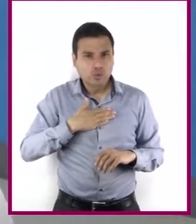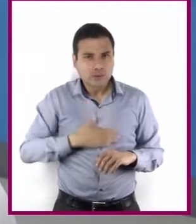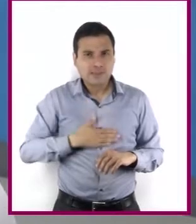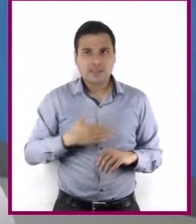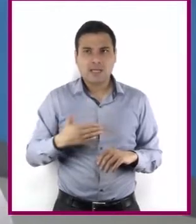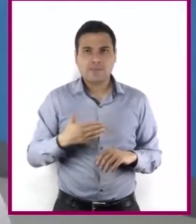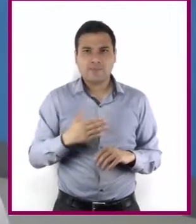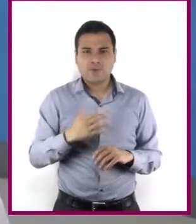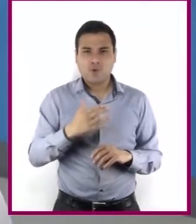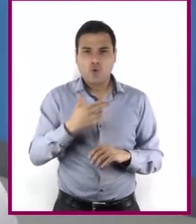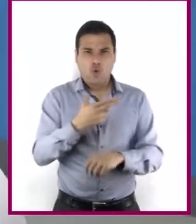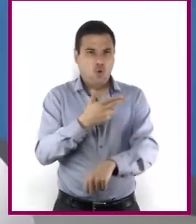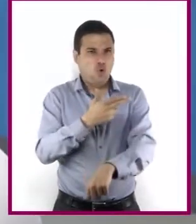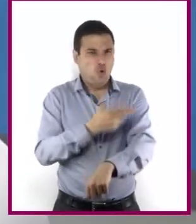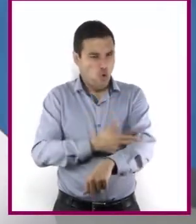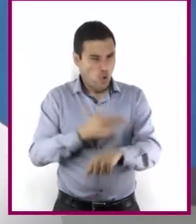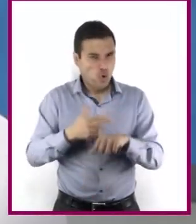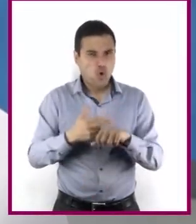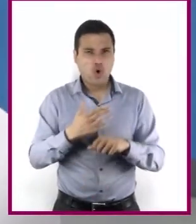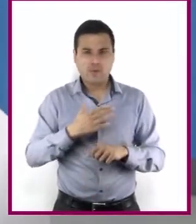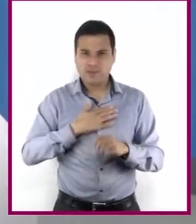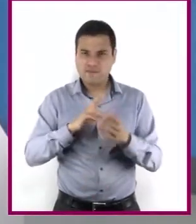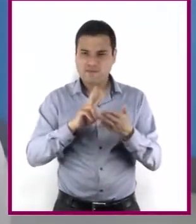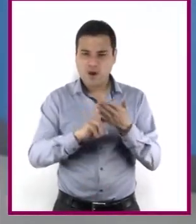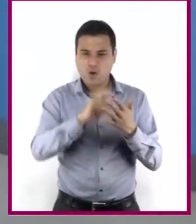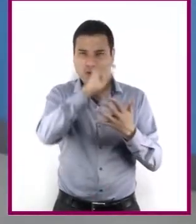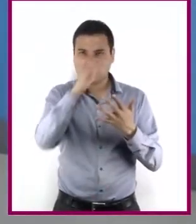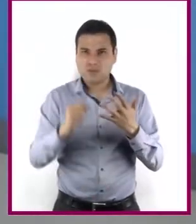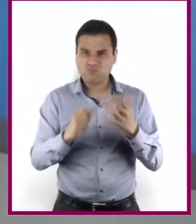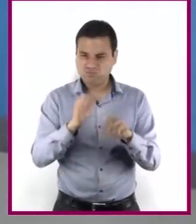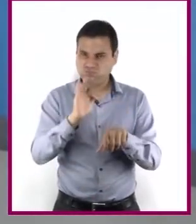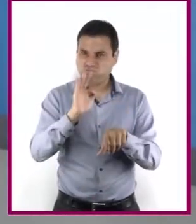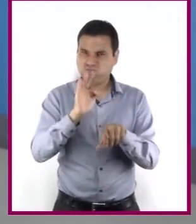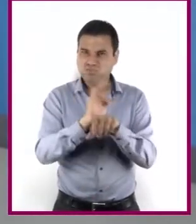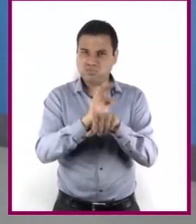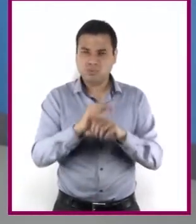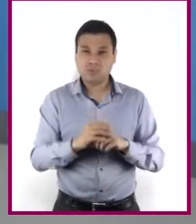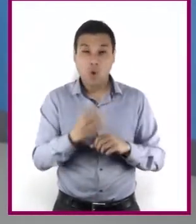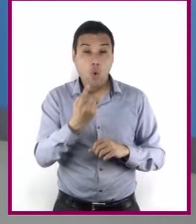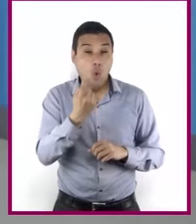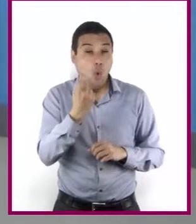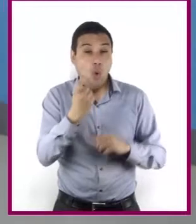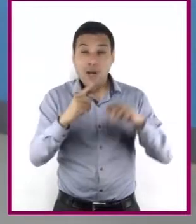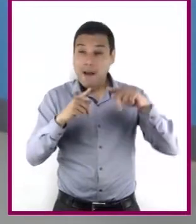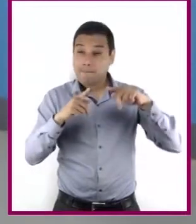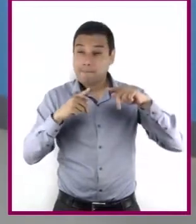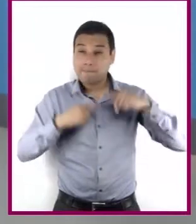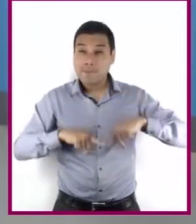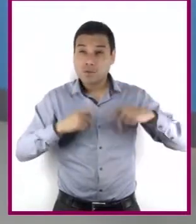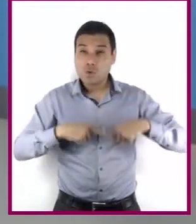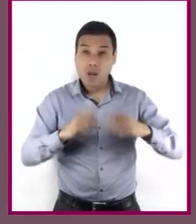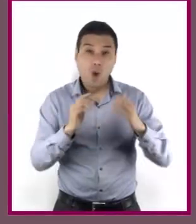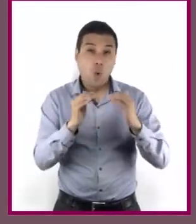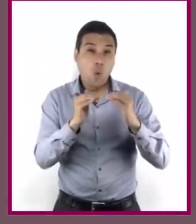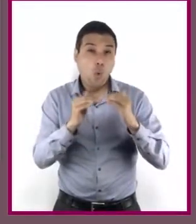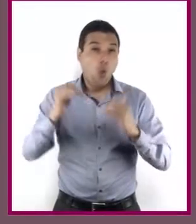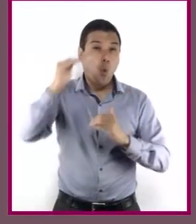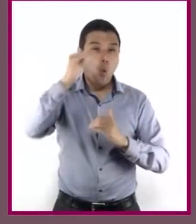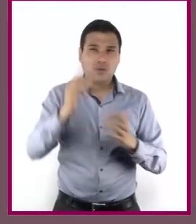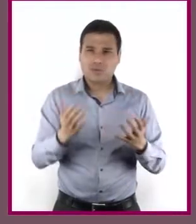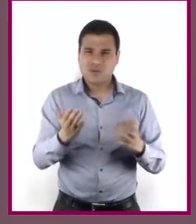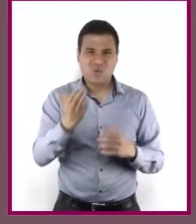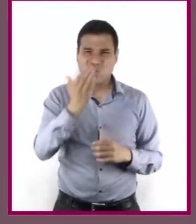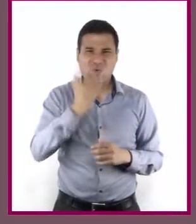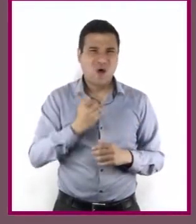y nuestros principios, y porque nunca aceptaremos que ningún ser humano sea superior a nosotros.